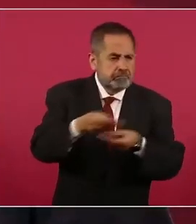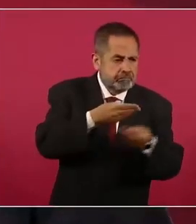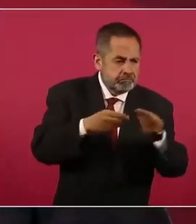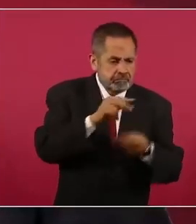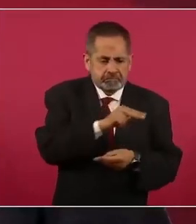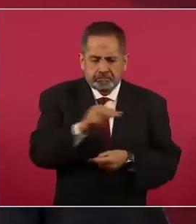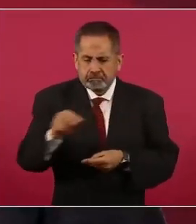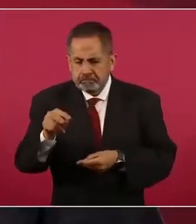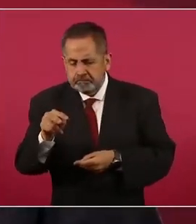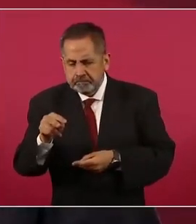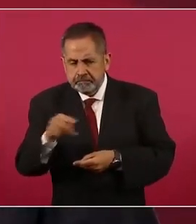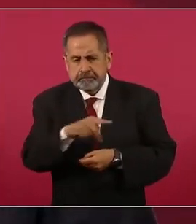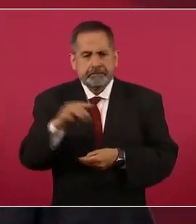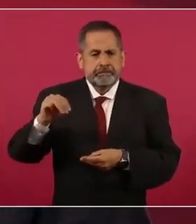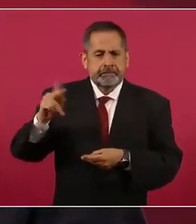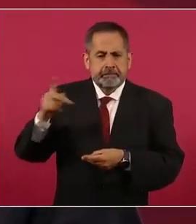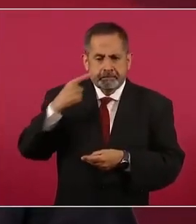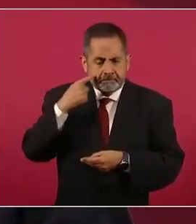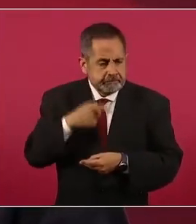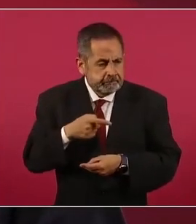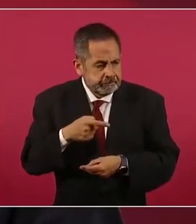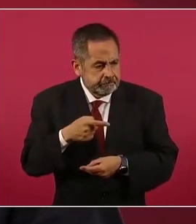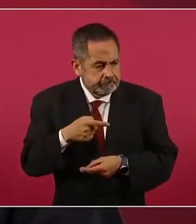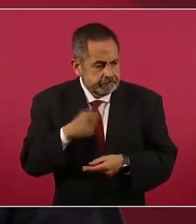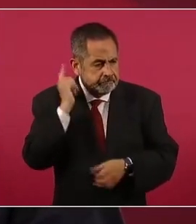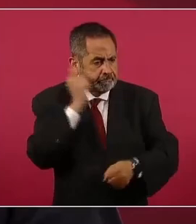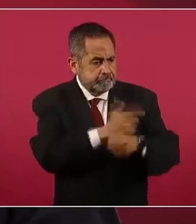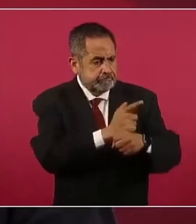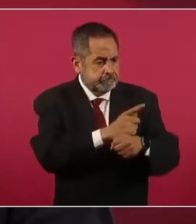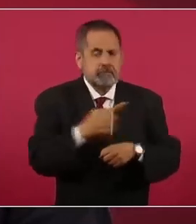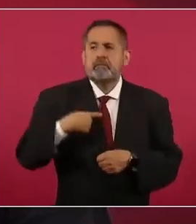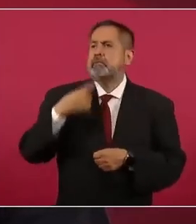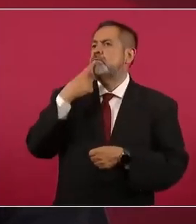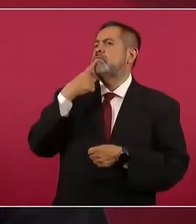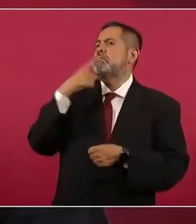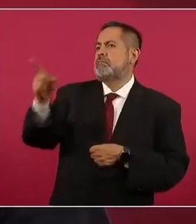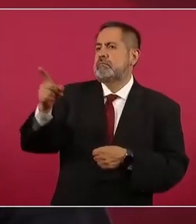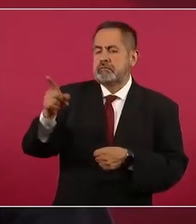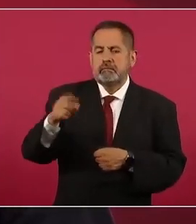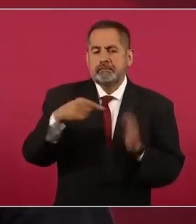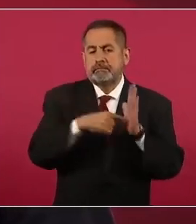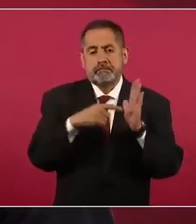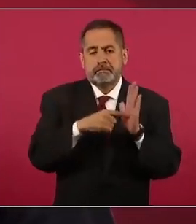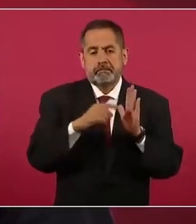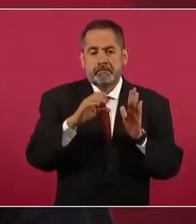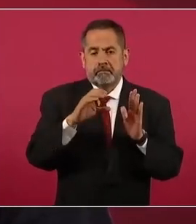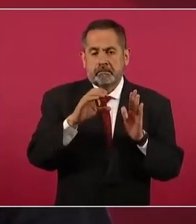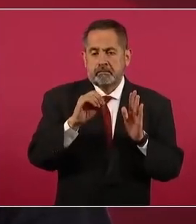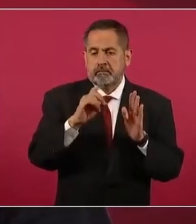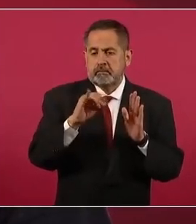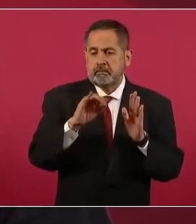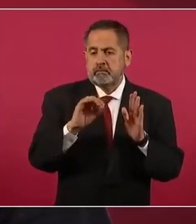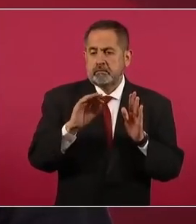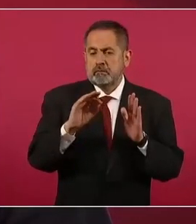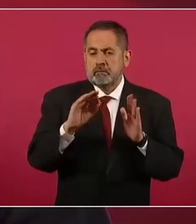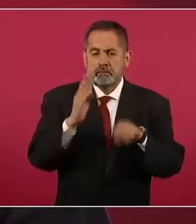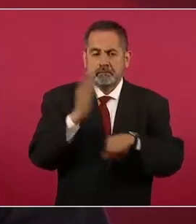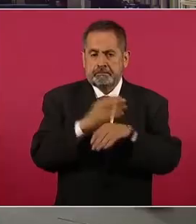la acción penal del Ministerio Público como denunciantes de acuerdo con el Código Penal Federal.